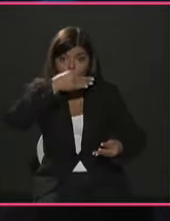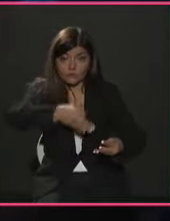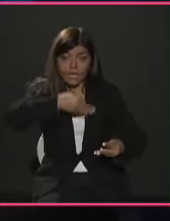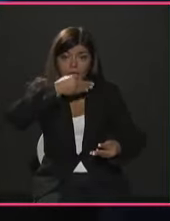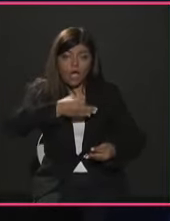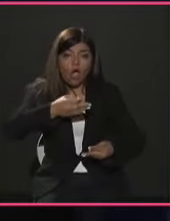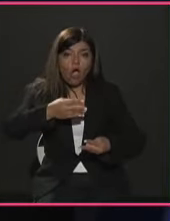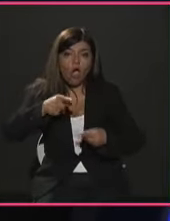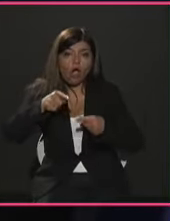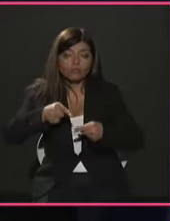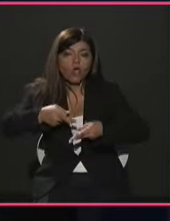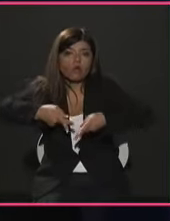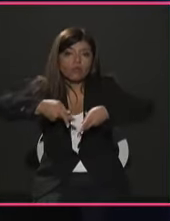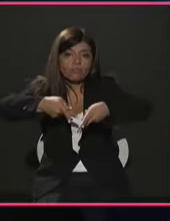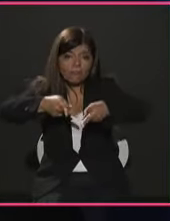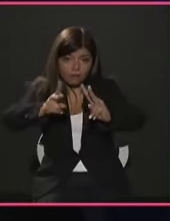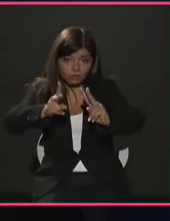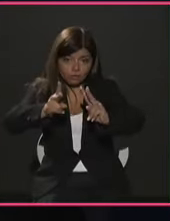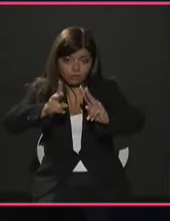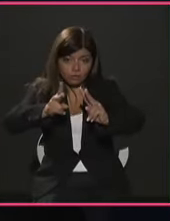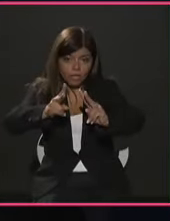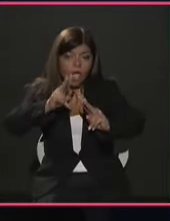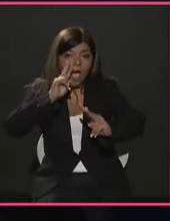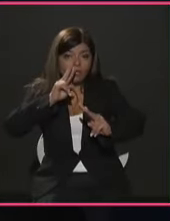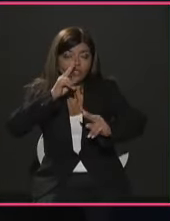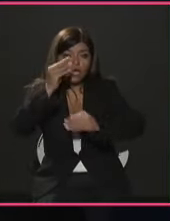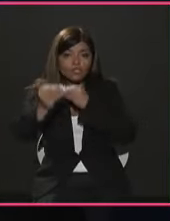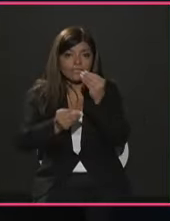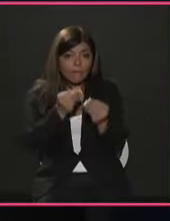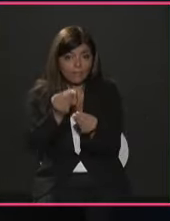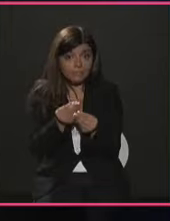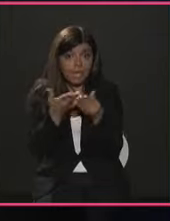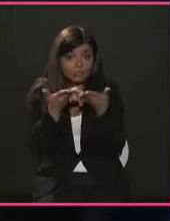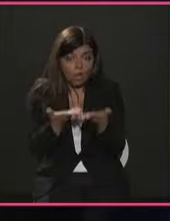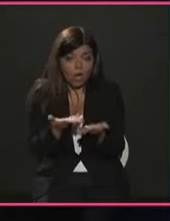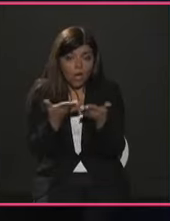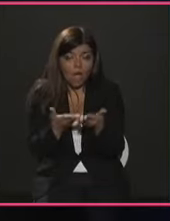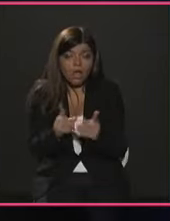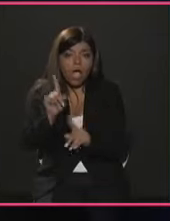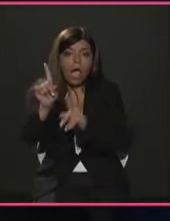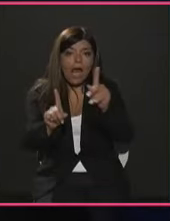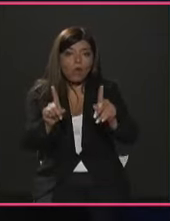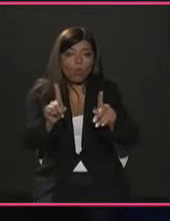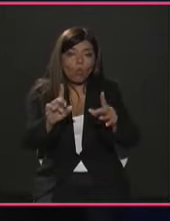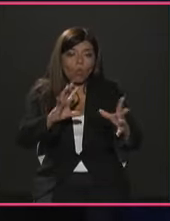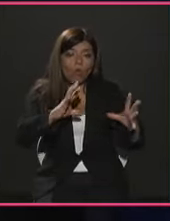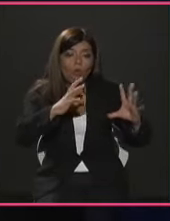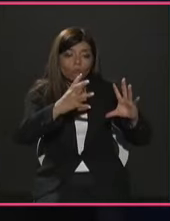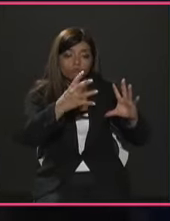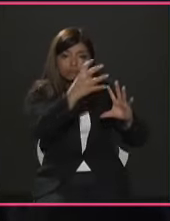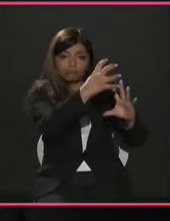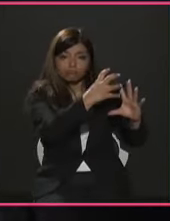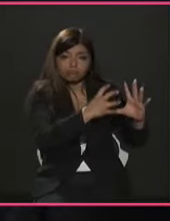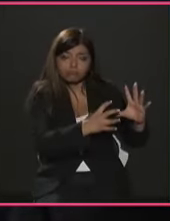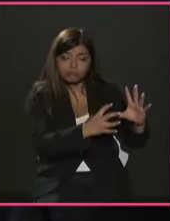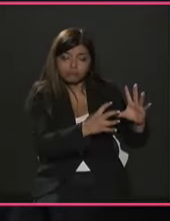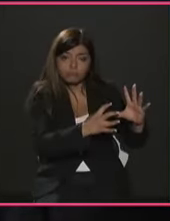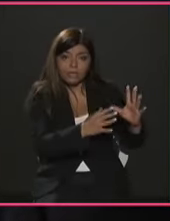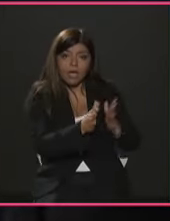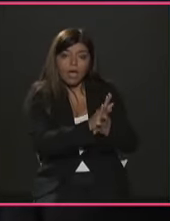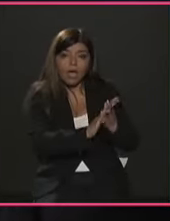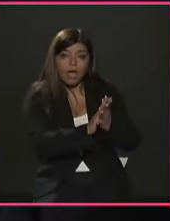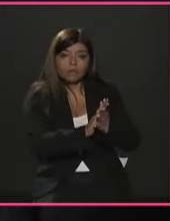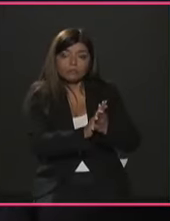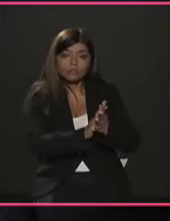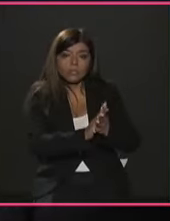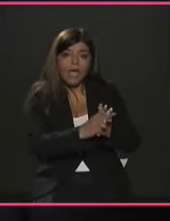y y sus derechos viendo lo que ocurre ahora en algunas regiones conflictuados Siria